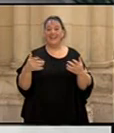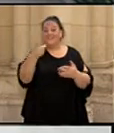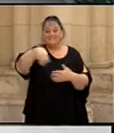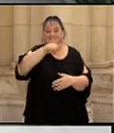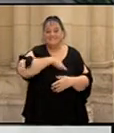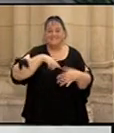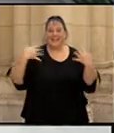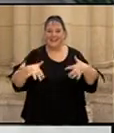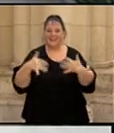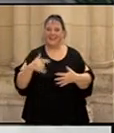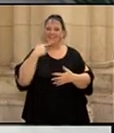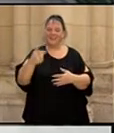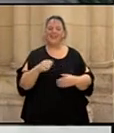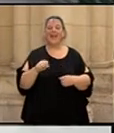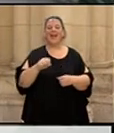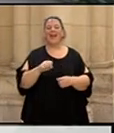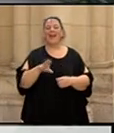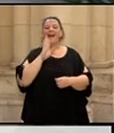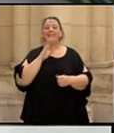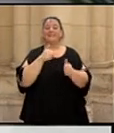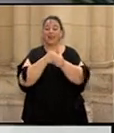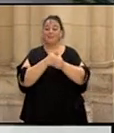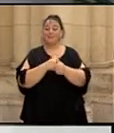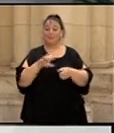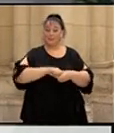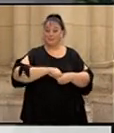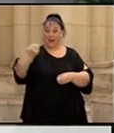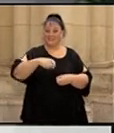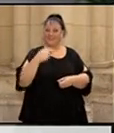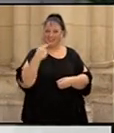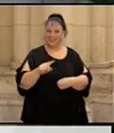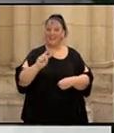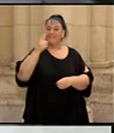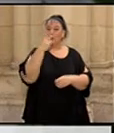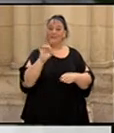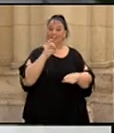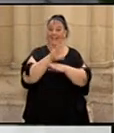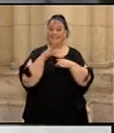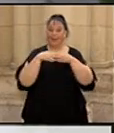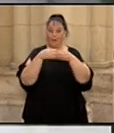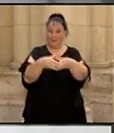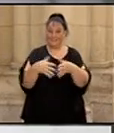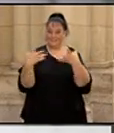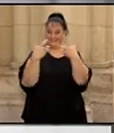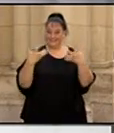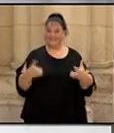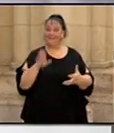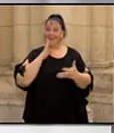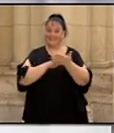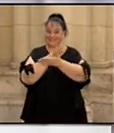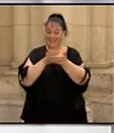Alegraos, nos decía el apóstol Pablo en esta segunda carta a los Corintios, en este texto que hemos